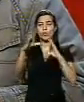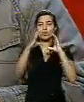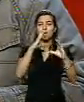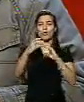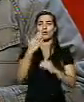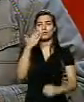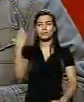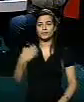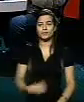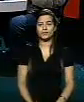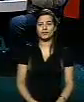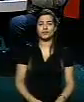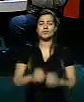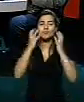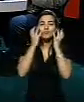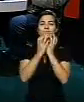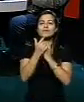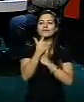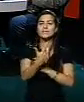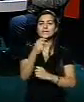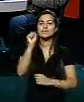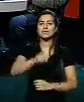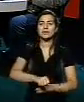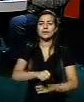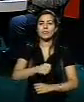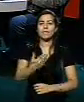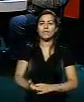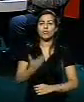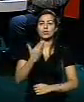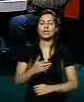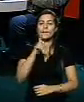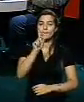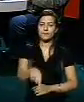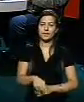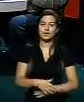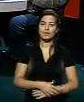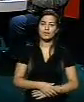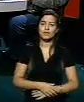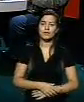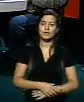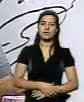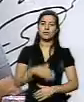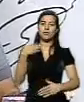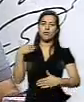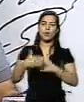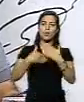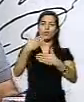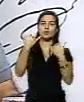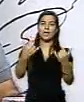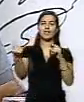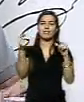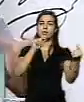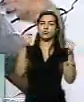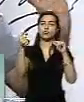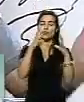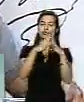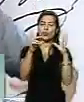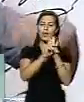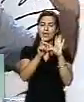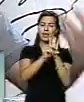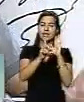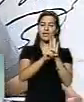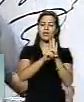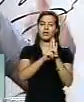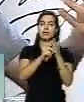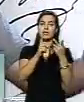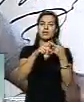Jesús. Sí, el pueblo comunicador legisla. Es importante ahí que venimos haciendo ya la discusión de nuestra ley, de nuestra